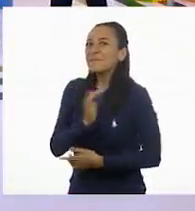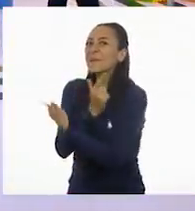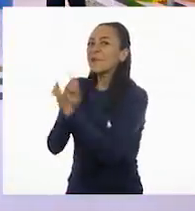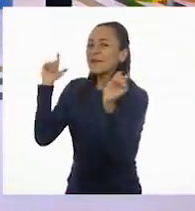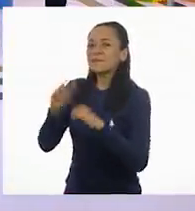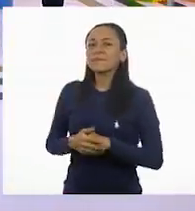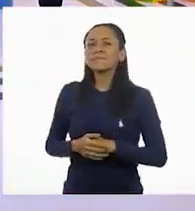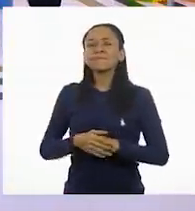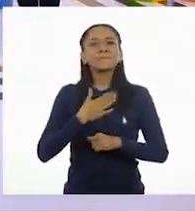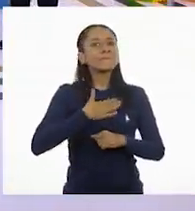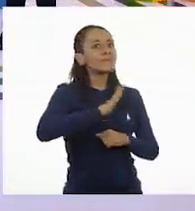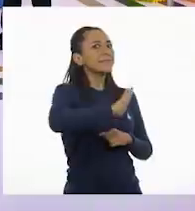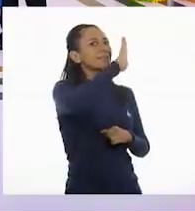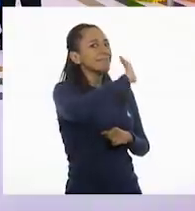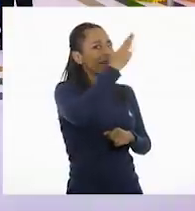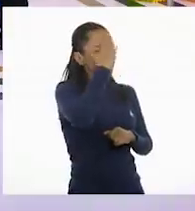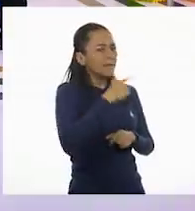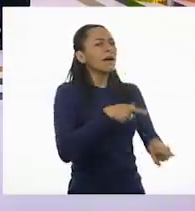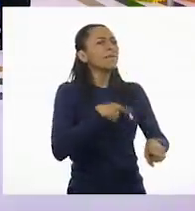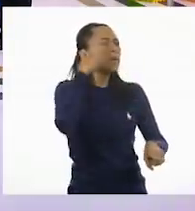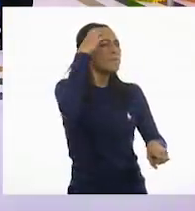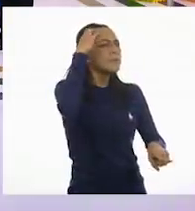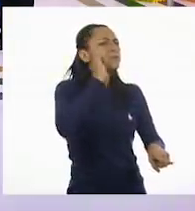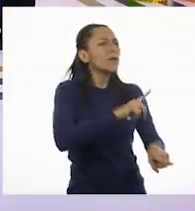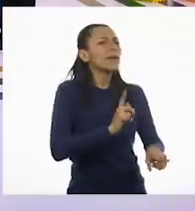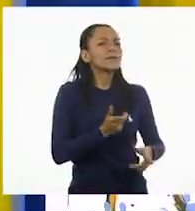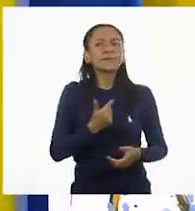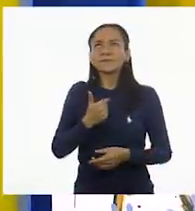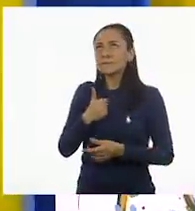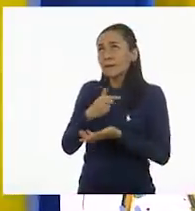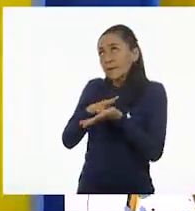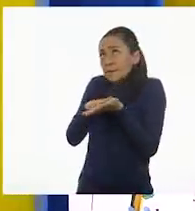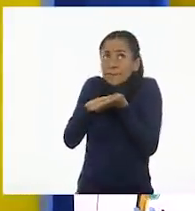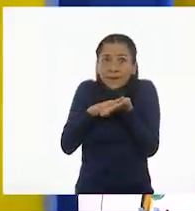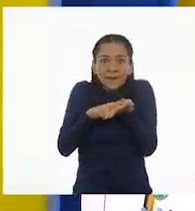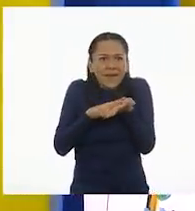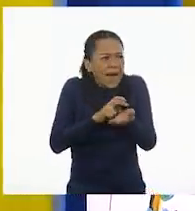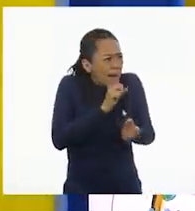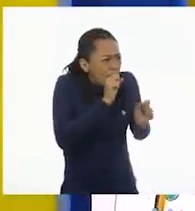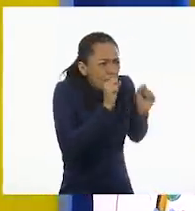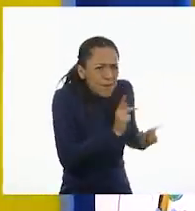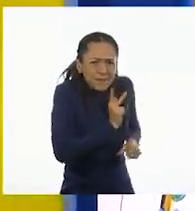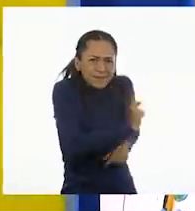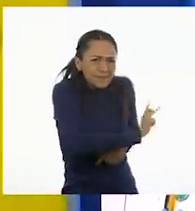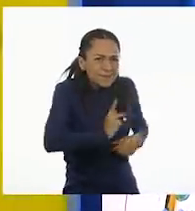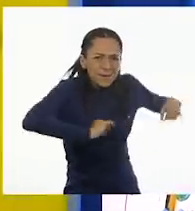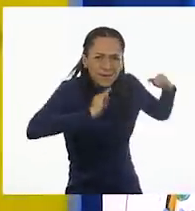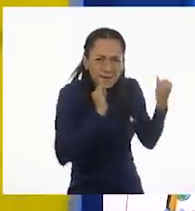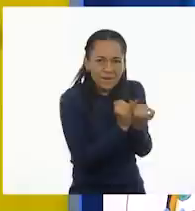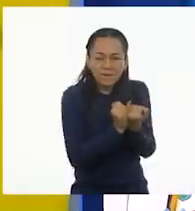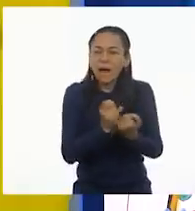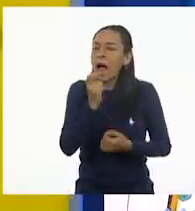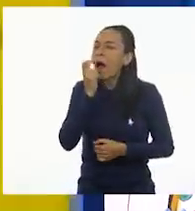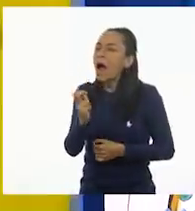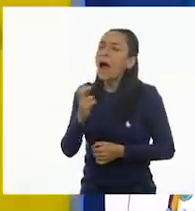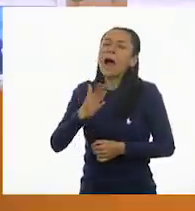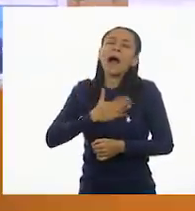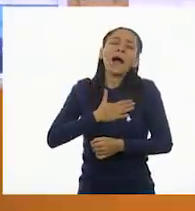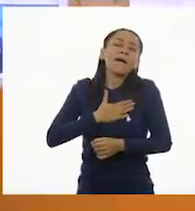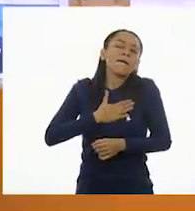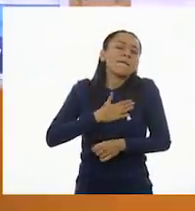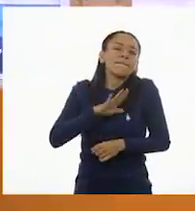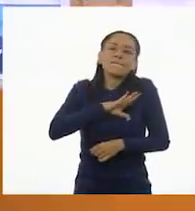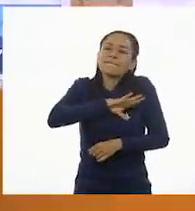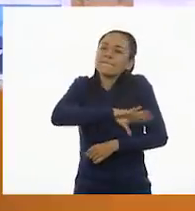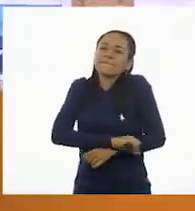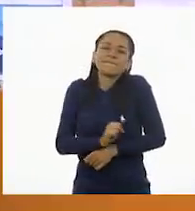Pues, yo digo que la tarjeta verde. ¡Sí, justo! Yo también pensé en eso. Ese es mi momento favorito en la escuela. Puedo